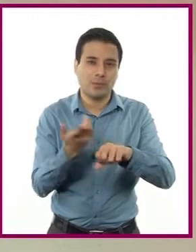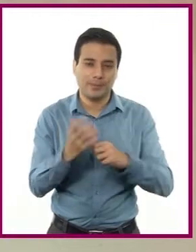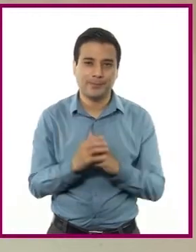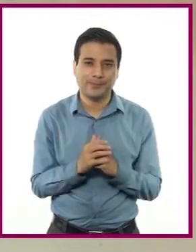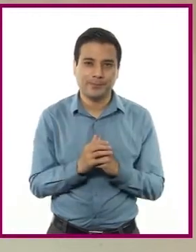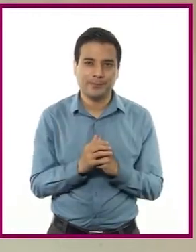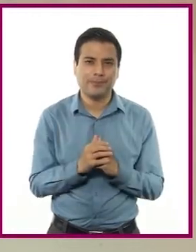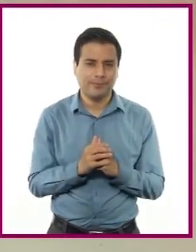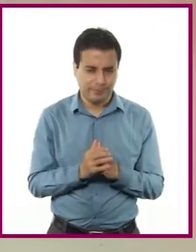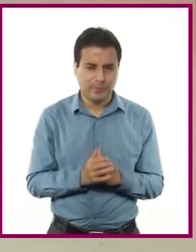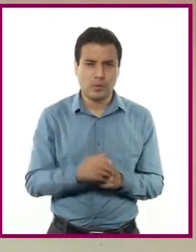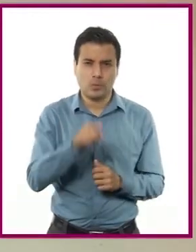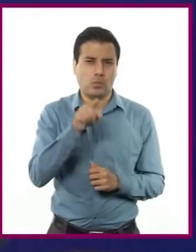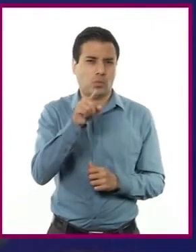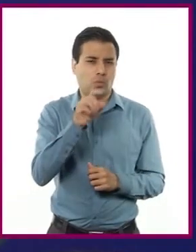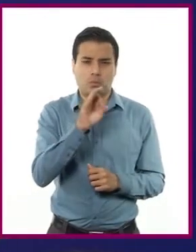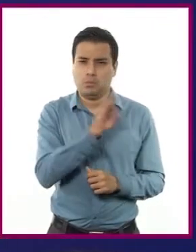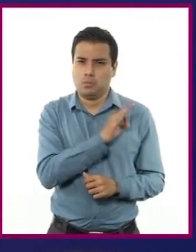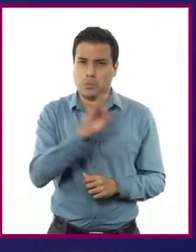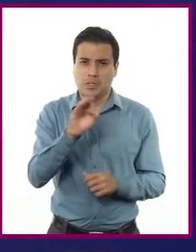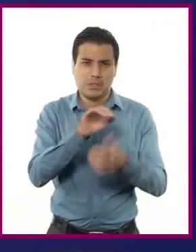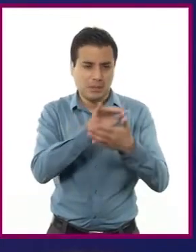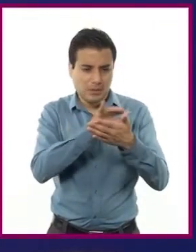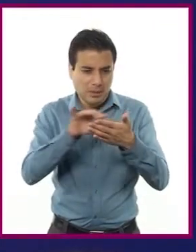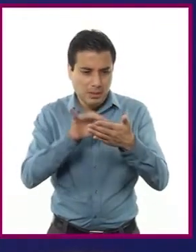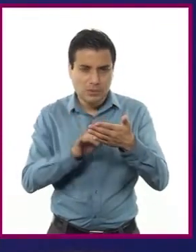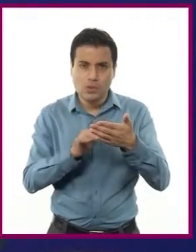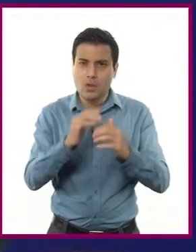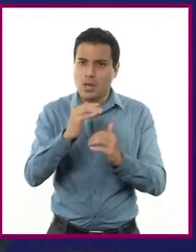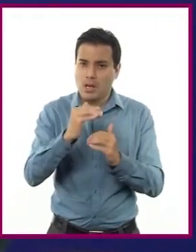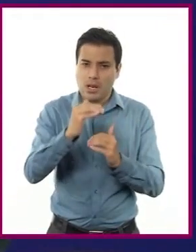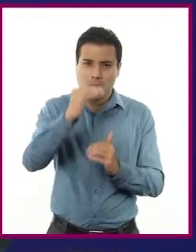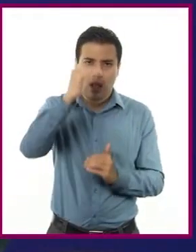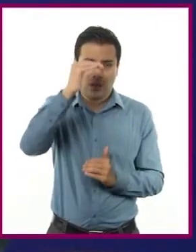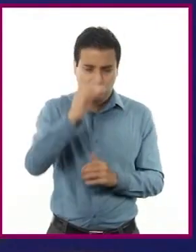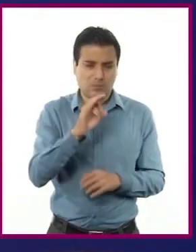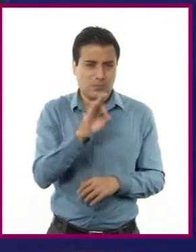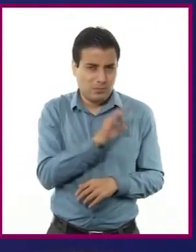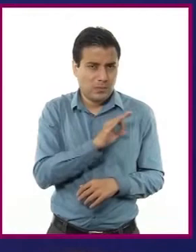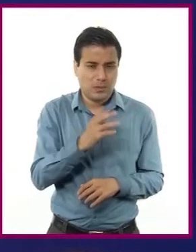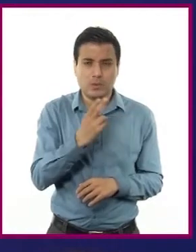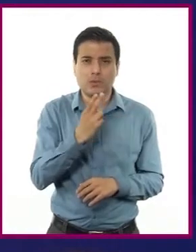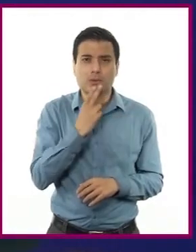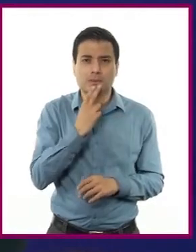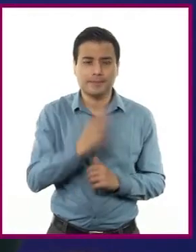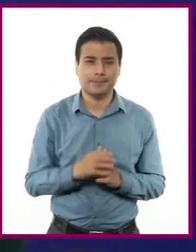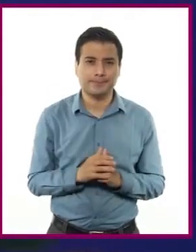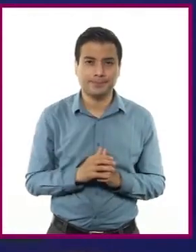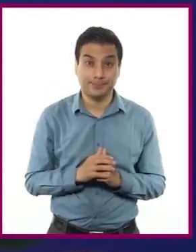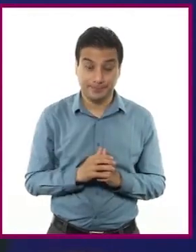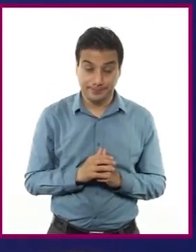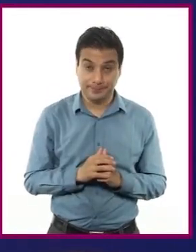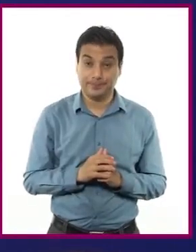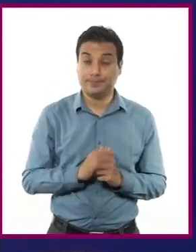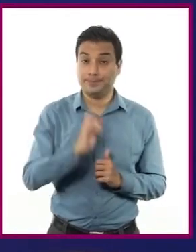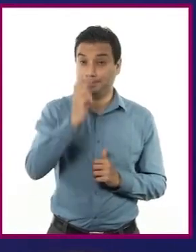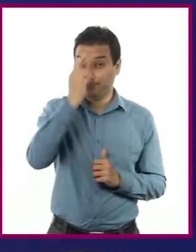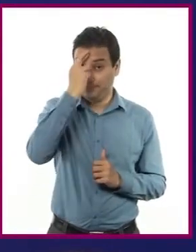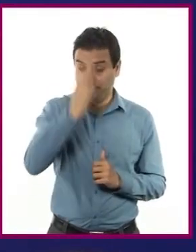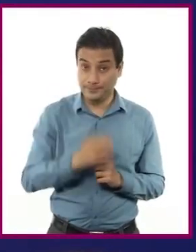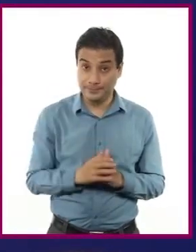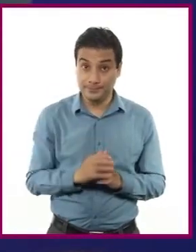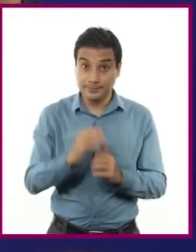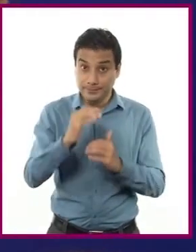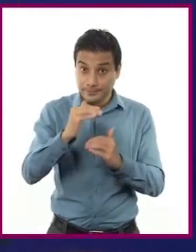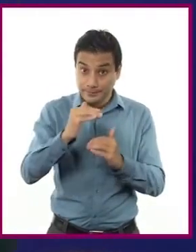hay medida para el texto que se utilice al hacer su glosario. Eso sí, entre más largo